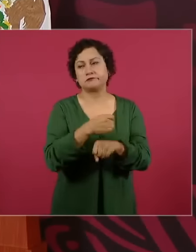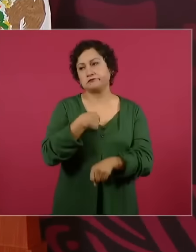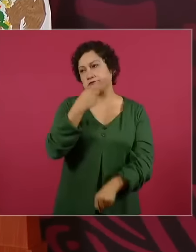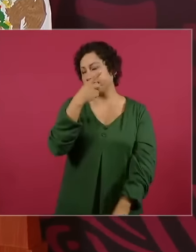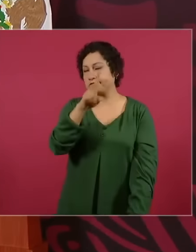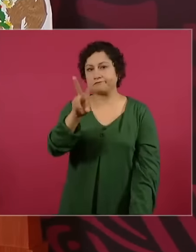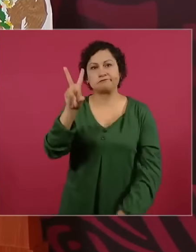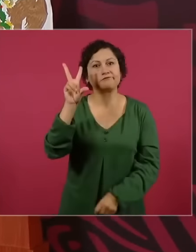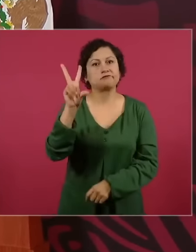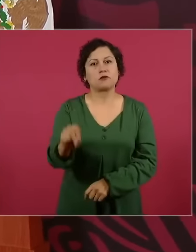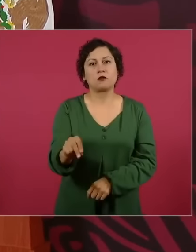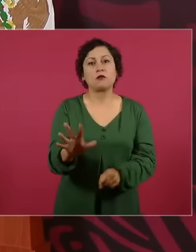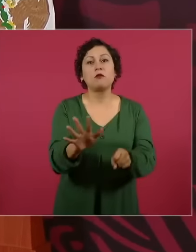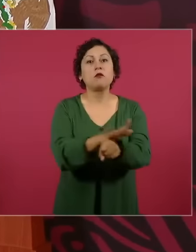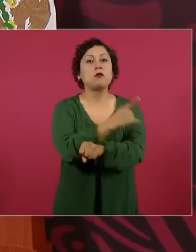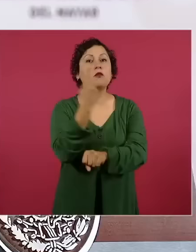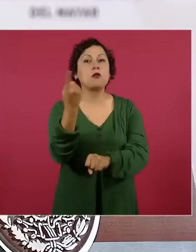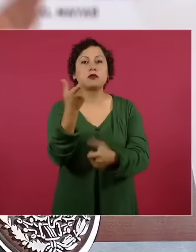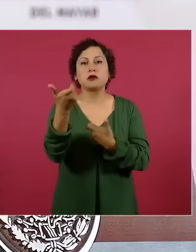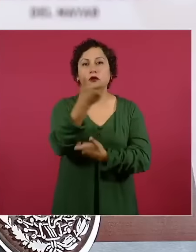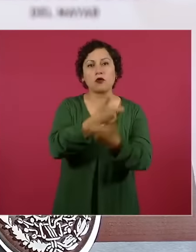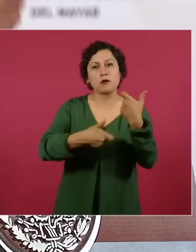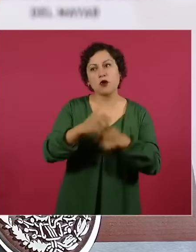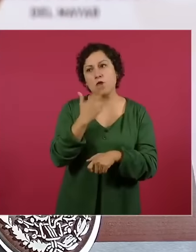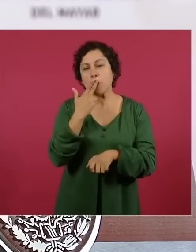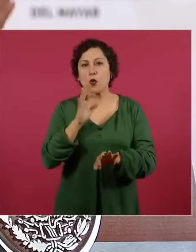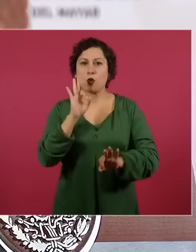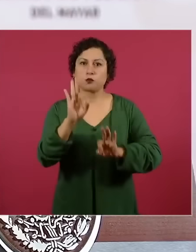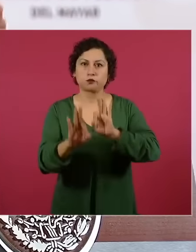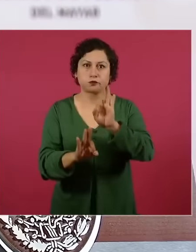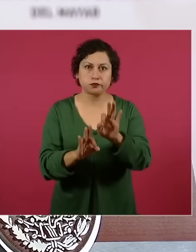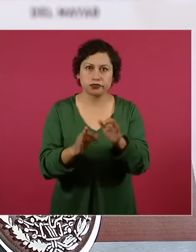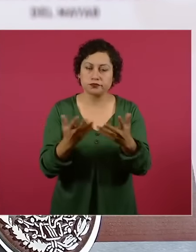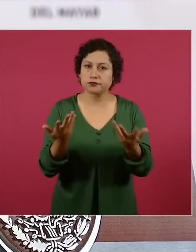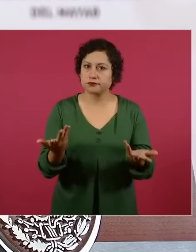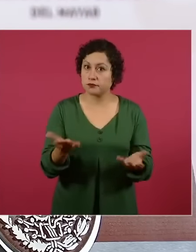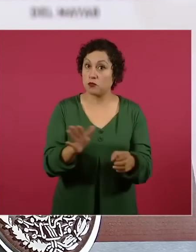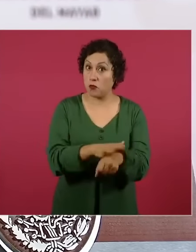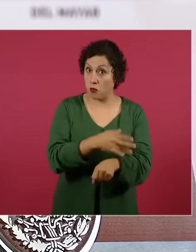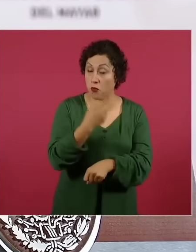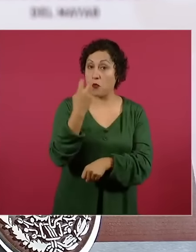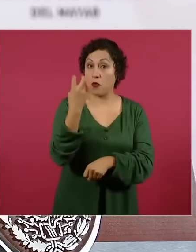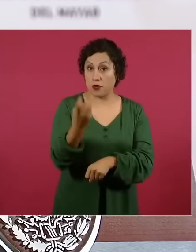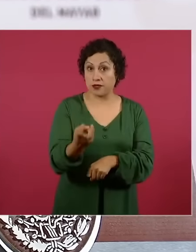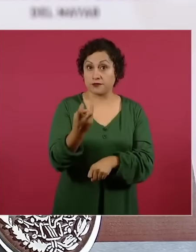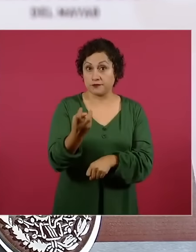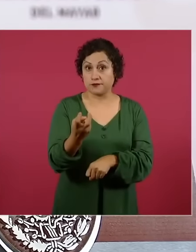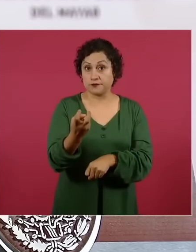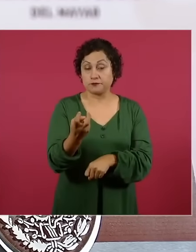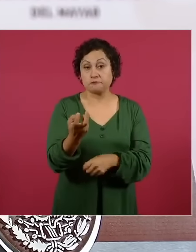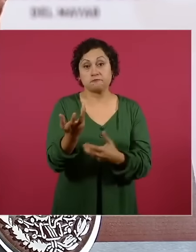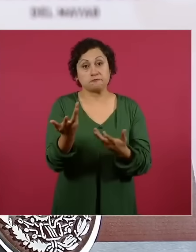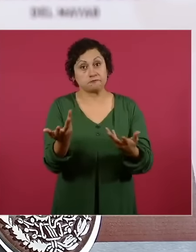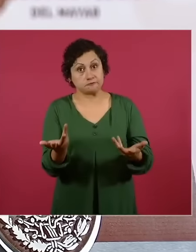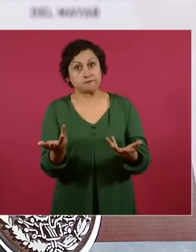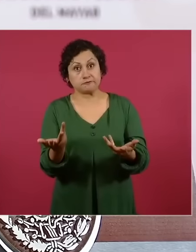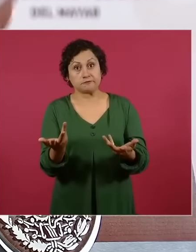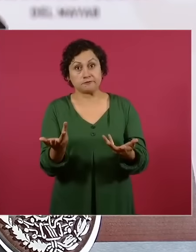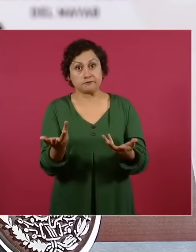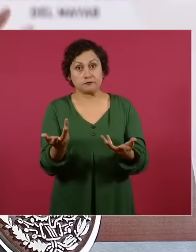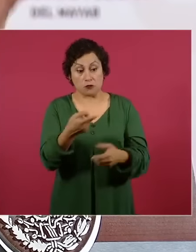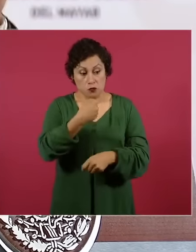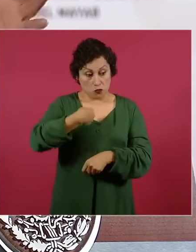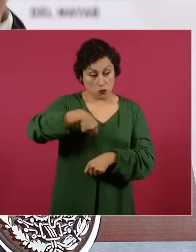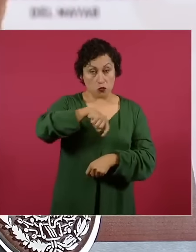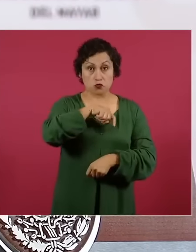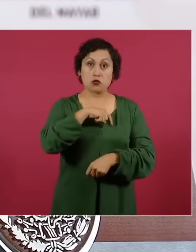daño económico. Por eso hablamos de que esta es una política